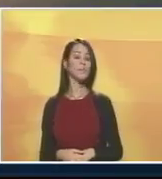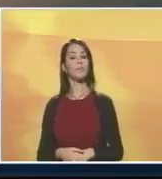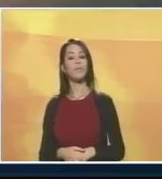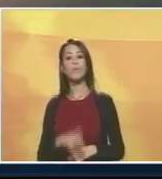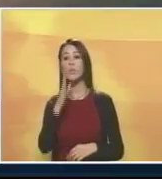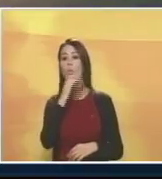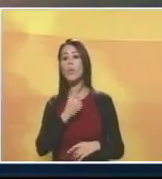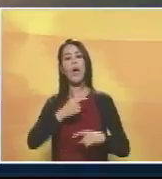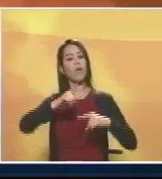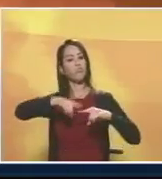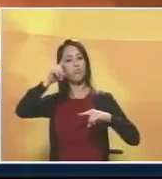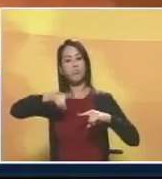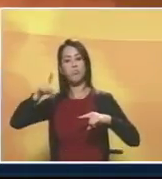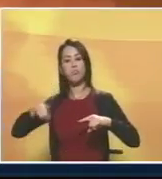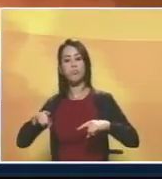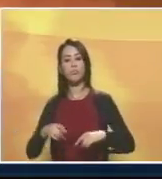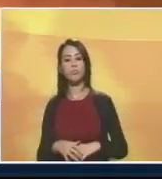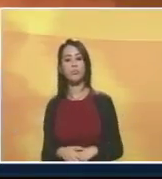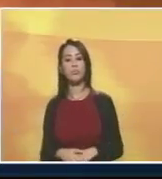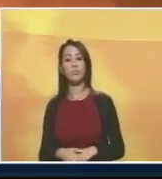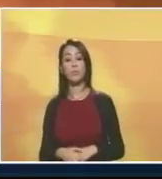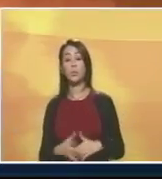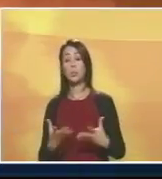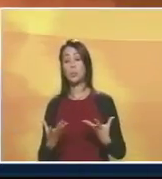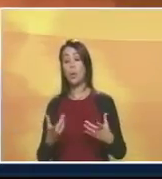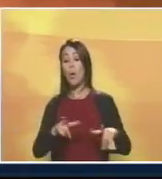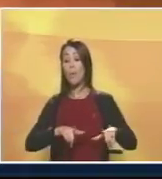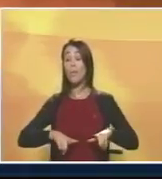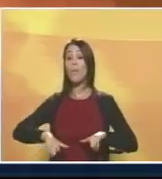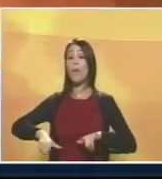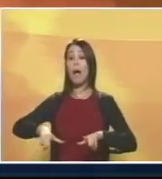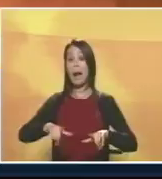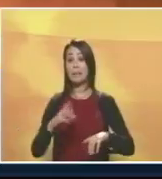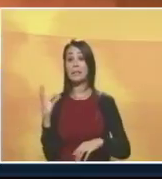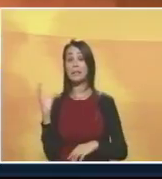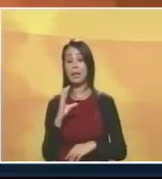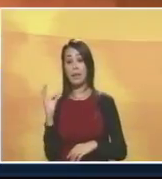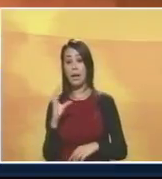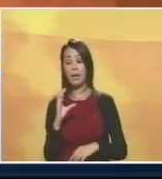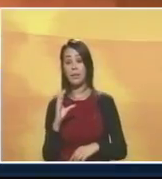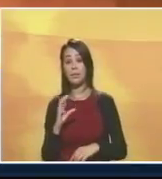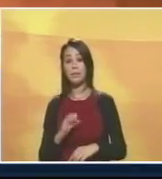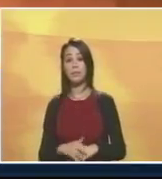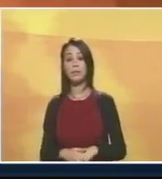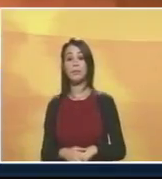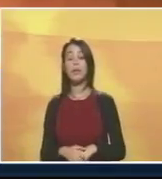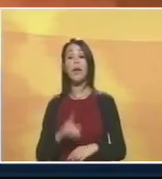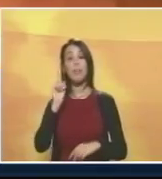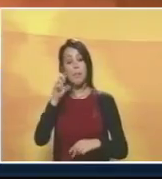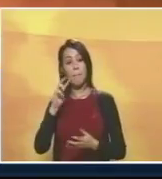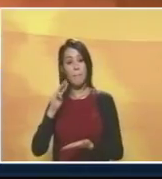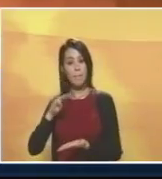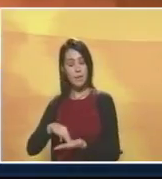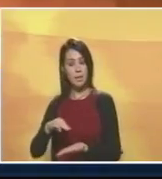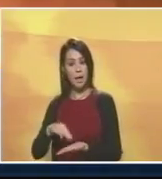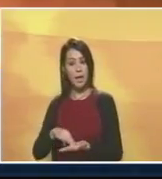sin energía eléctrica una gran parte de la Gran Caracas, una parte de